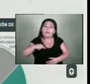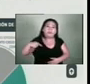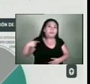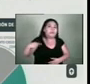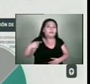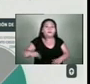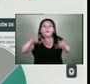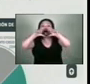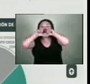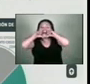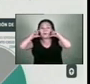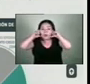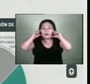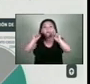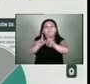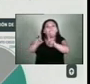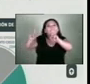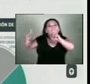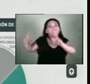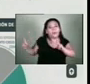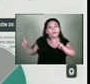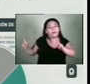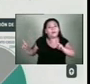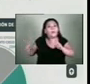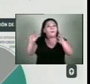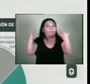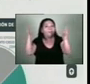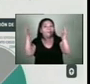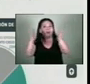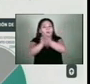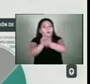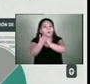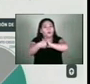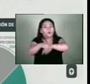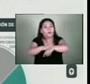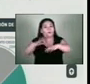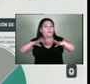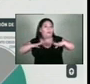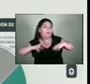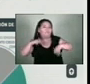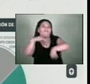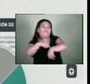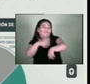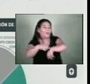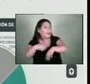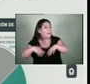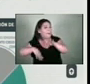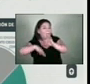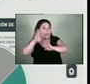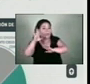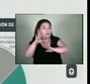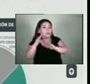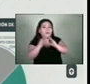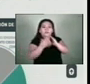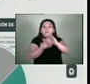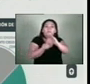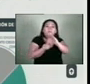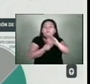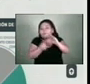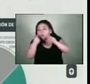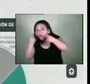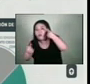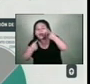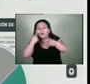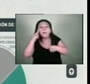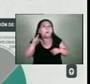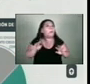utilicemos la mascarilla, la distancia, lavarnos las manos, especialmente en este periodo de vacaciones que mucha gente decide salir de su casa, no se